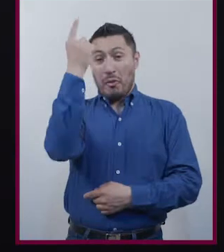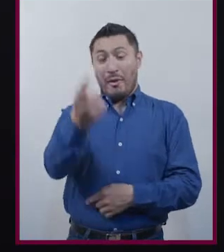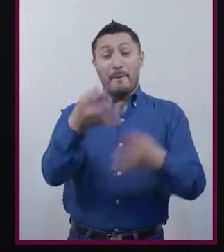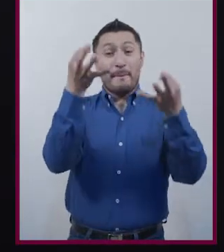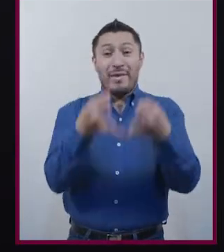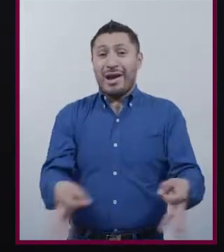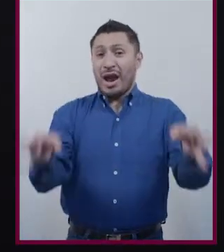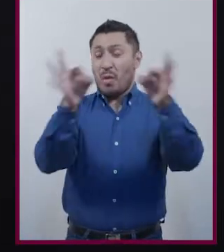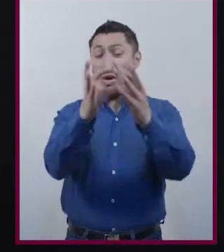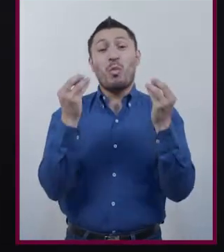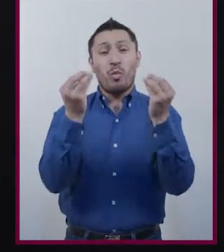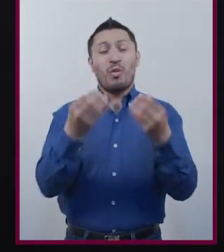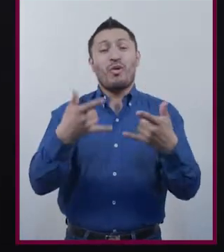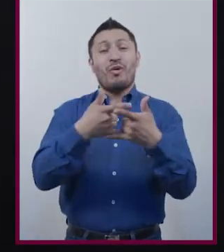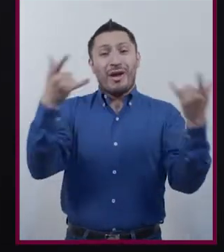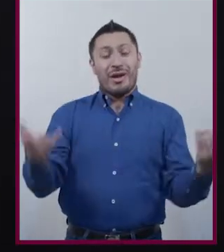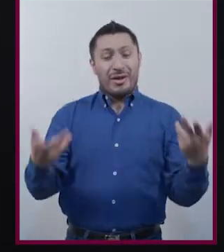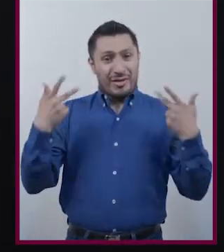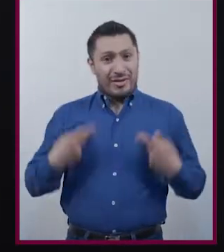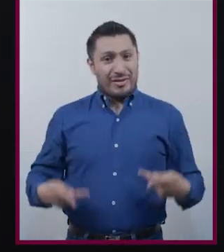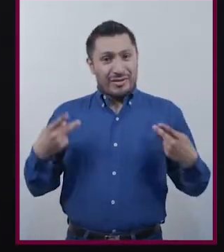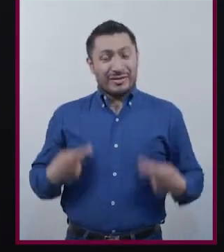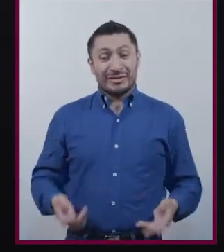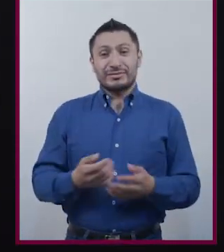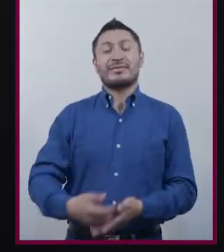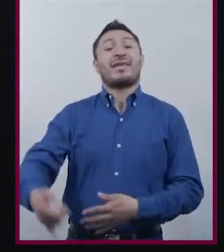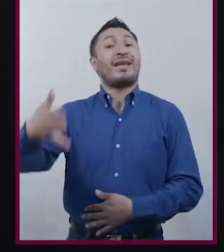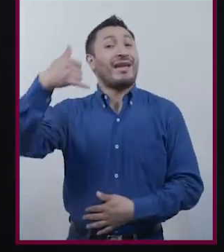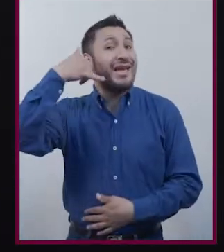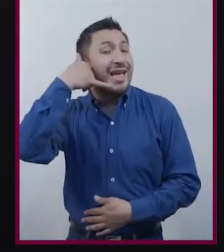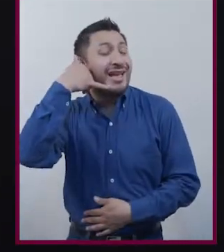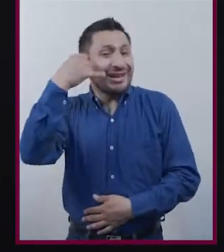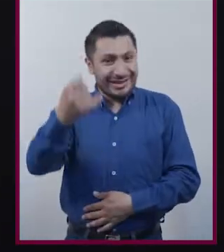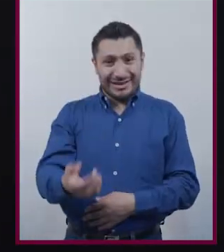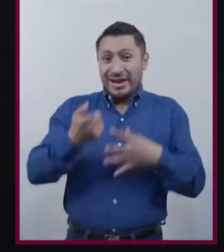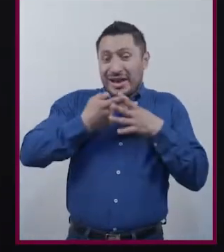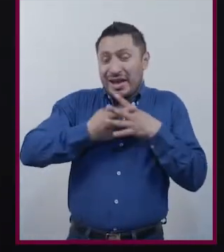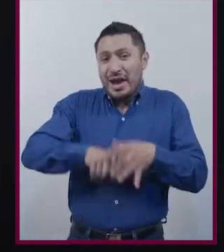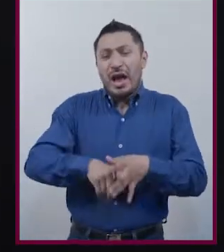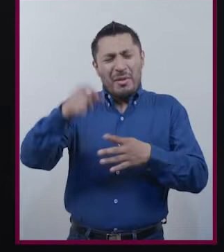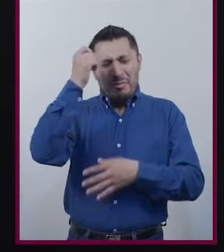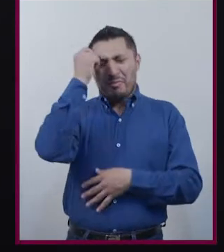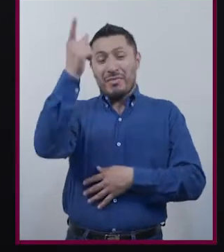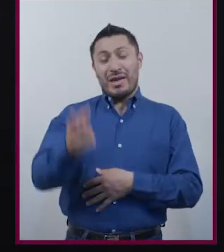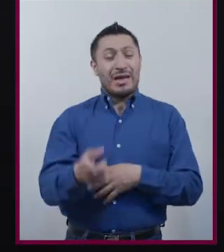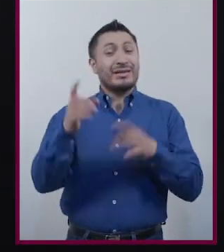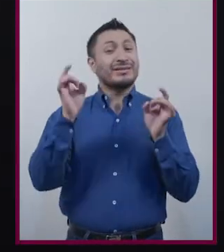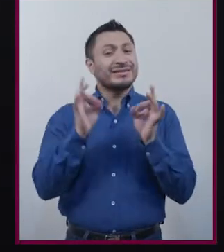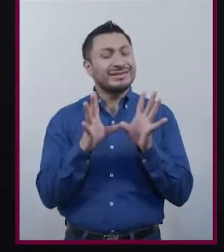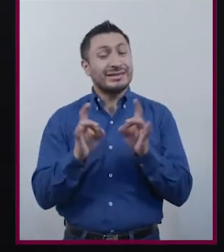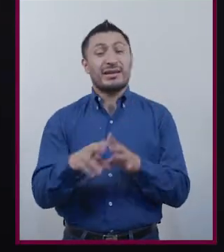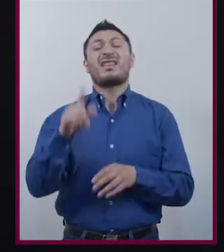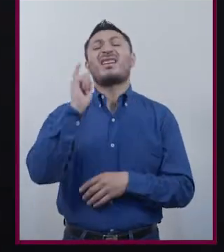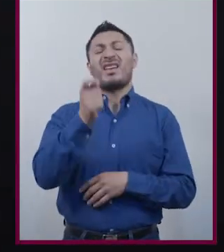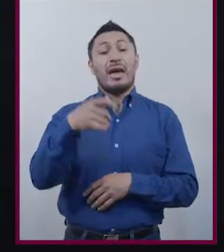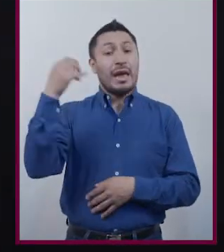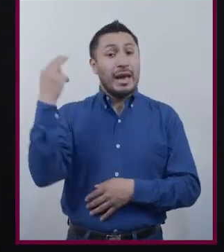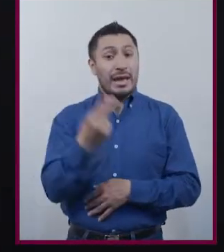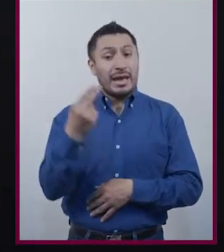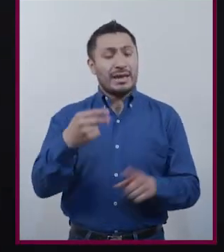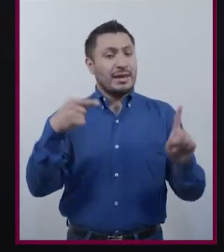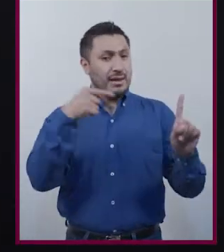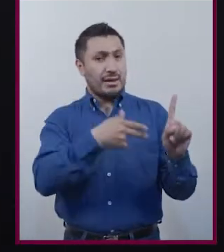muy importante en la historia de la humanidad. El teléfono, que surge a partir de un pequeño evento, la necesidad de un hombre